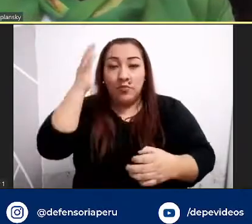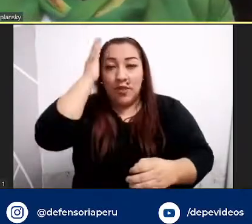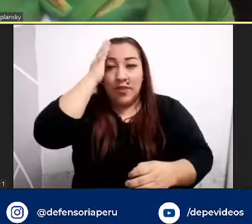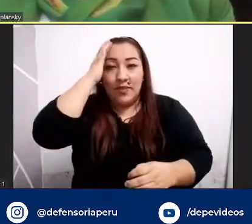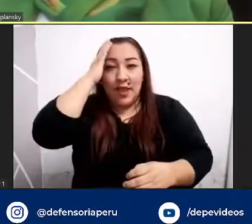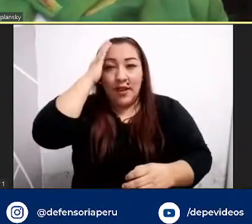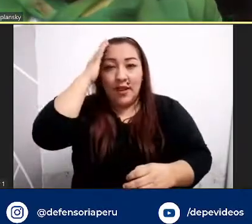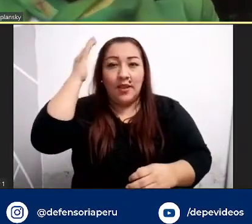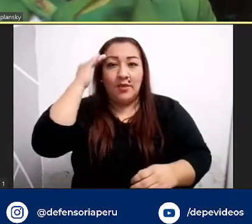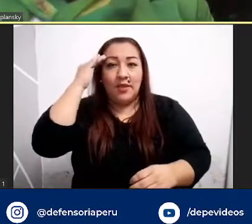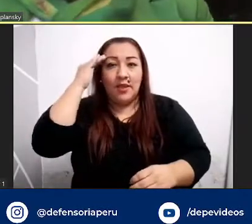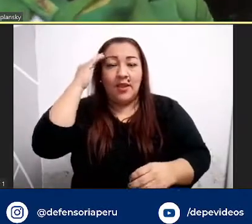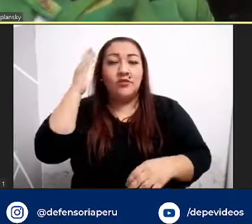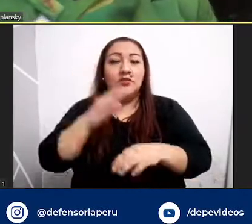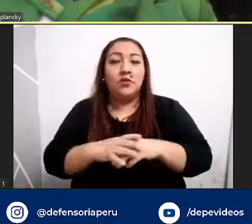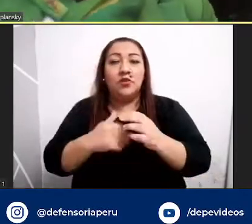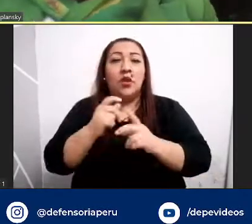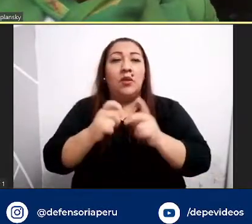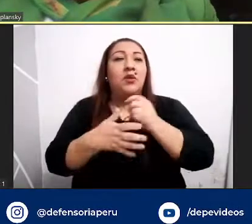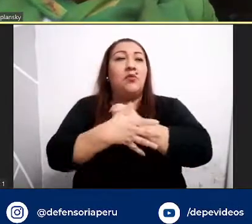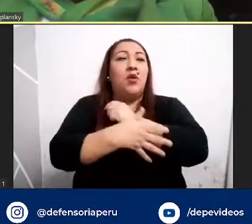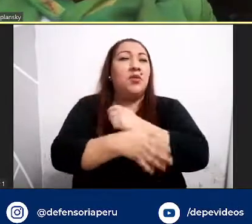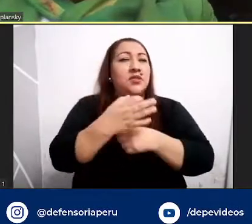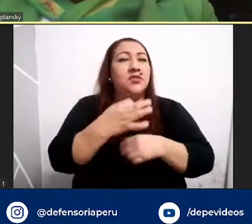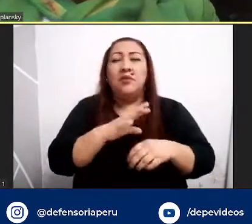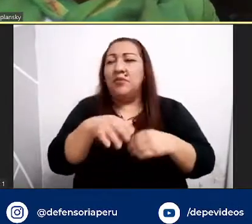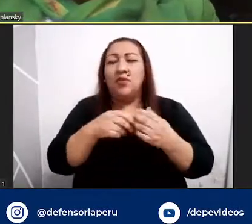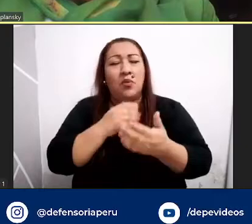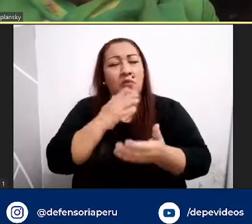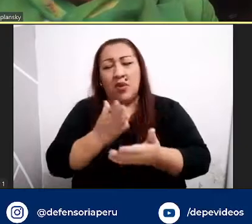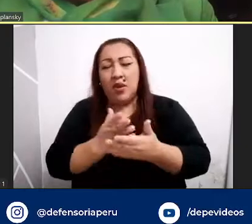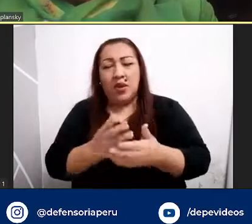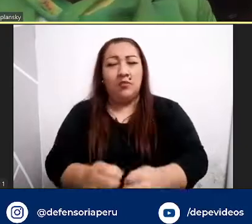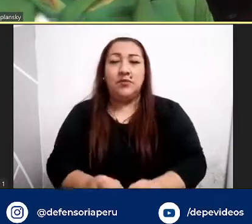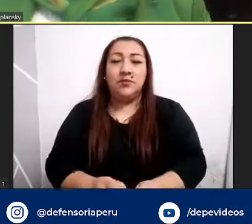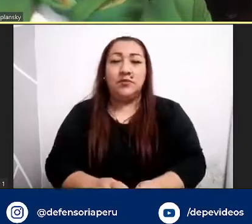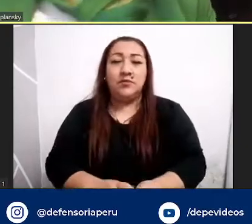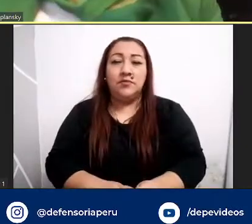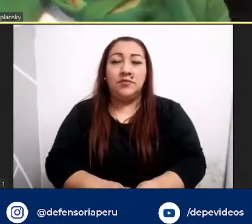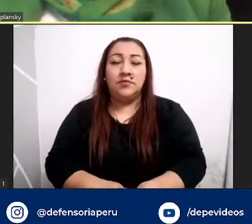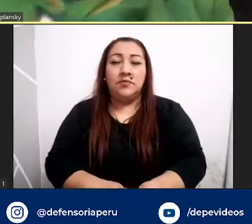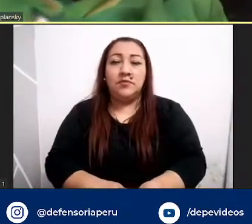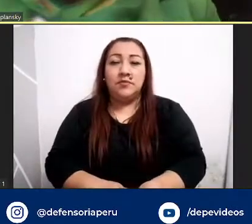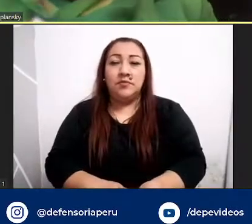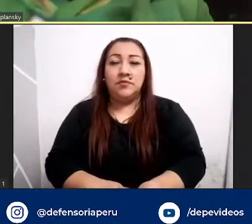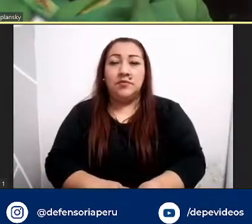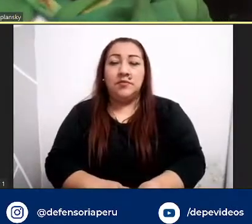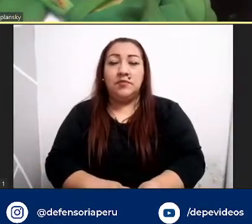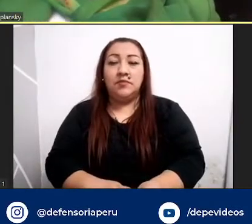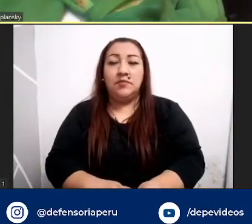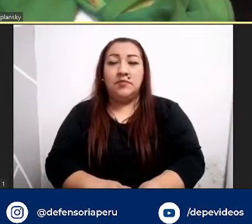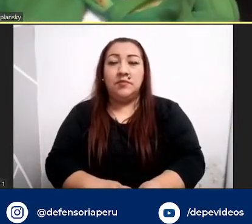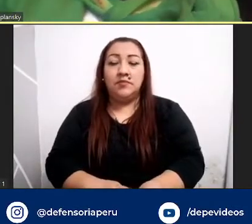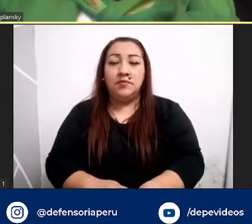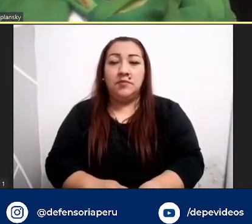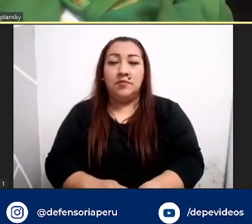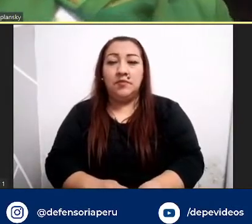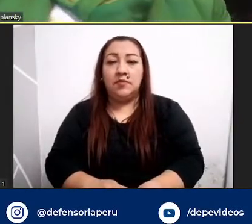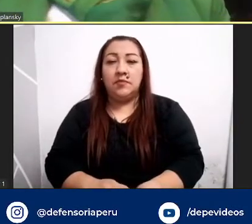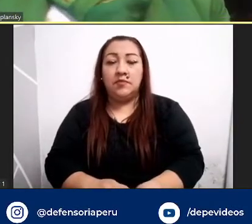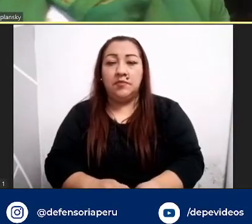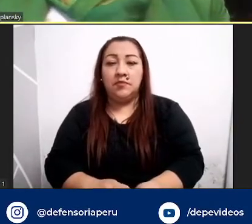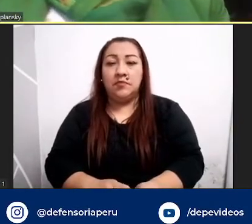es el pariente pobre de todas las programas, ¿no? Este es un país,